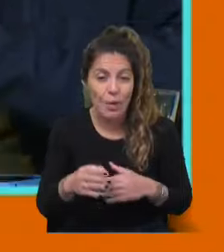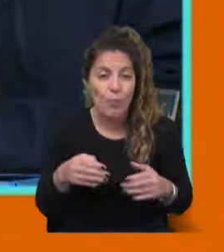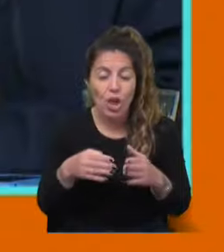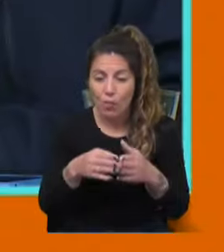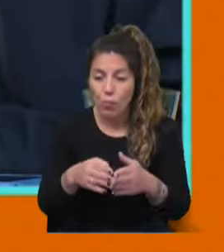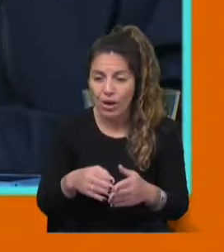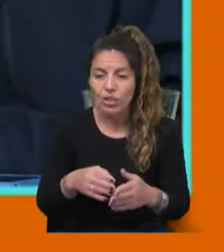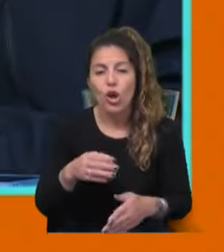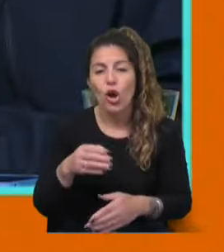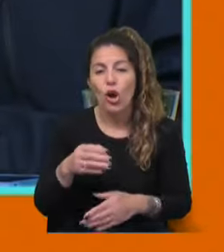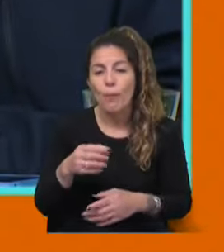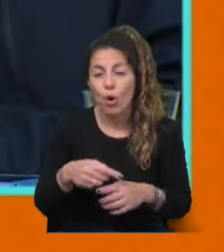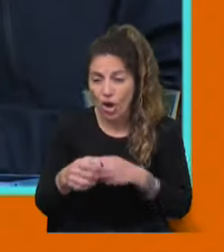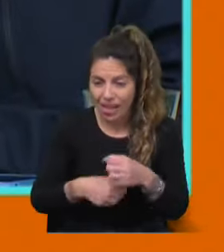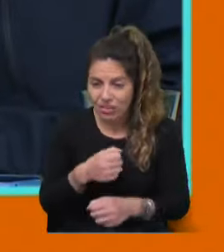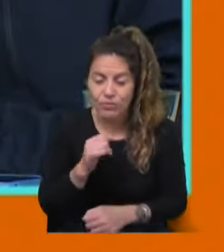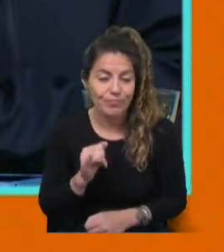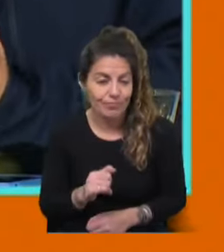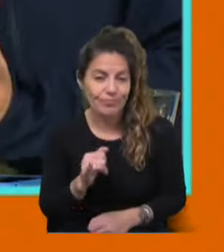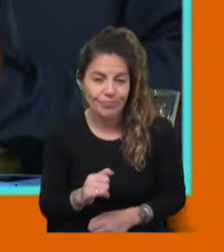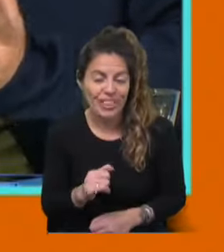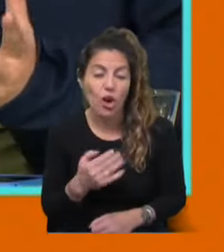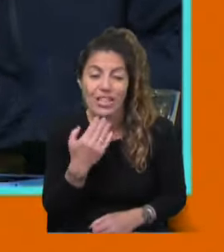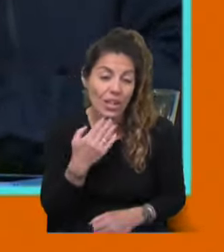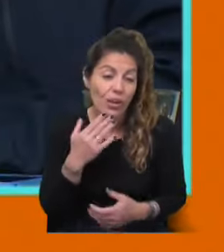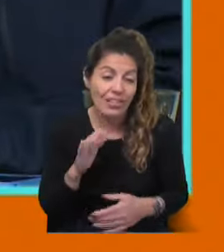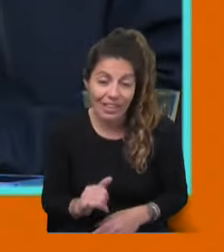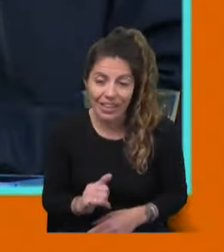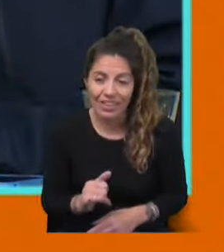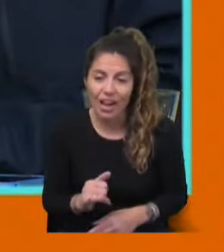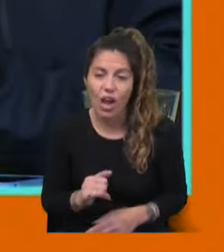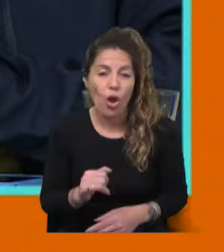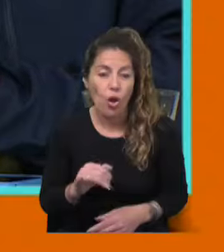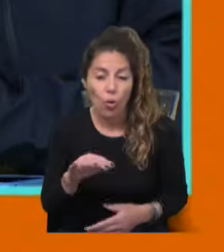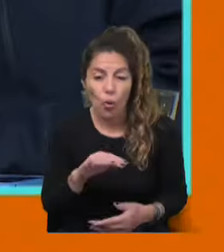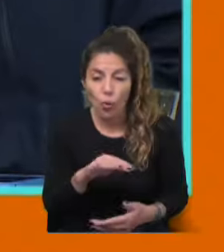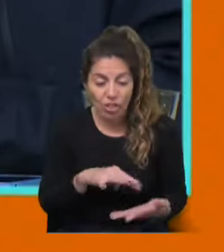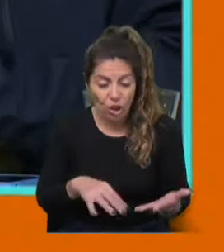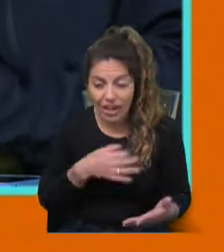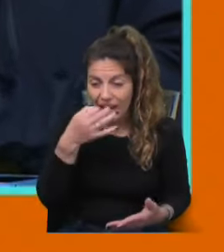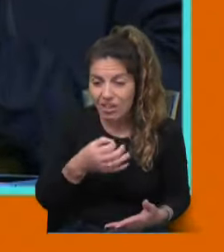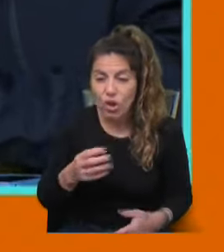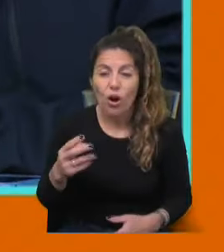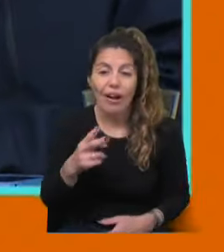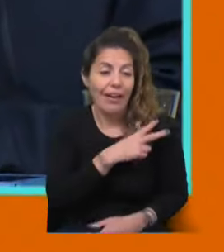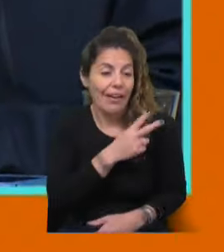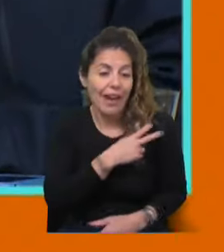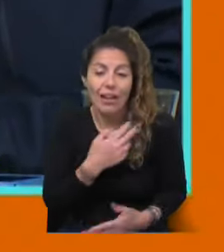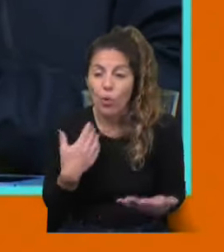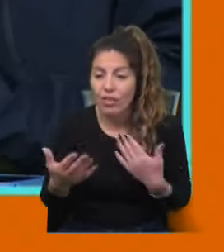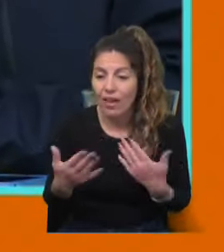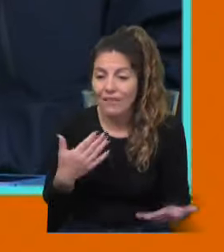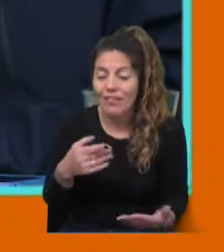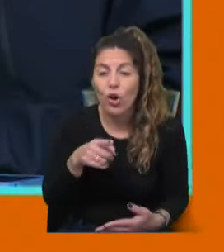pasado fue 1.100.000. Y con esa duda que te queda a veces cuando lees las declaraciones de uno jerarca, porque ya en el momento hablaba de que